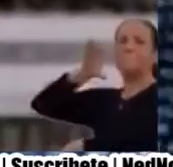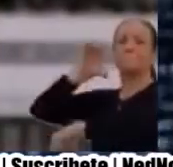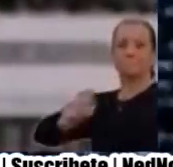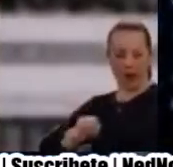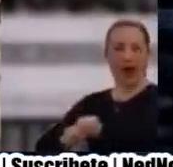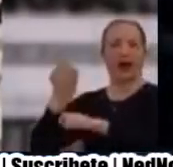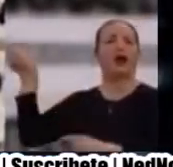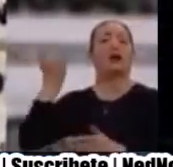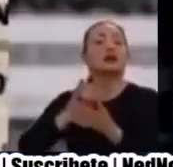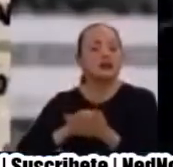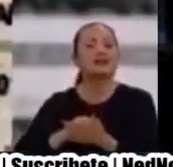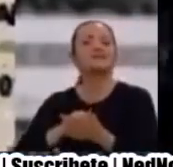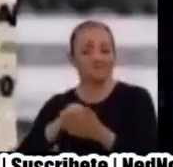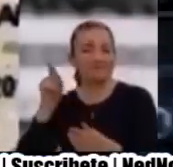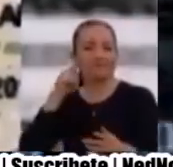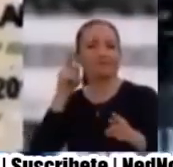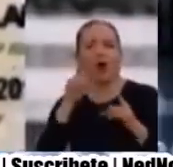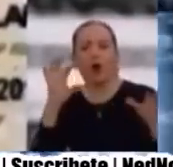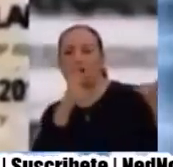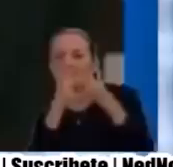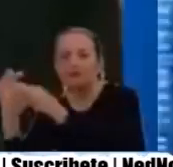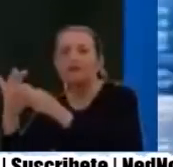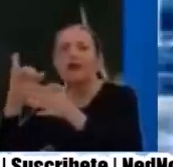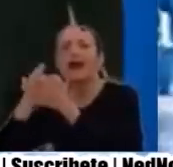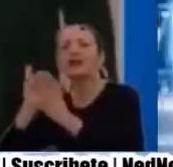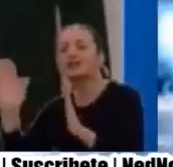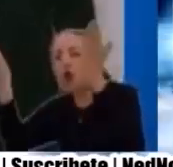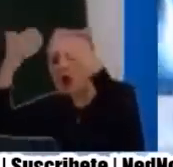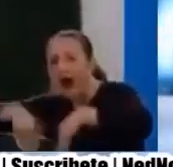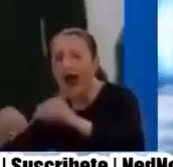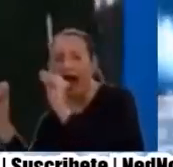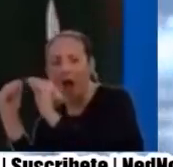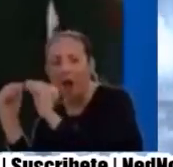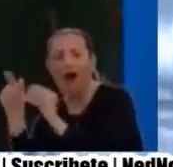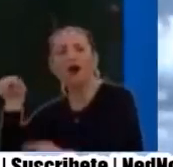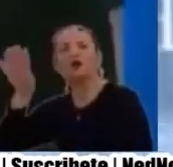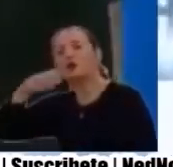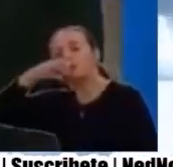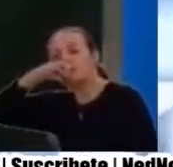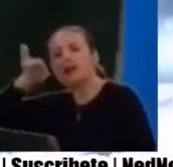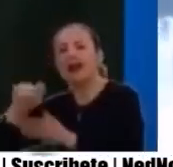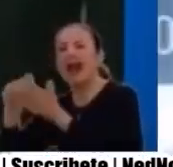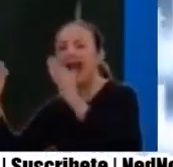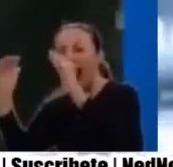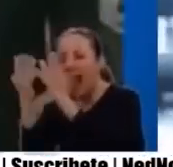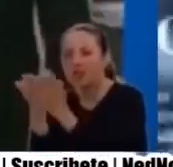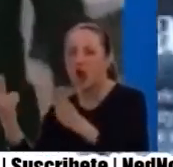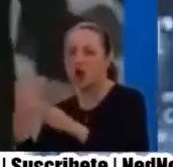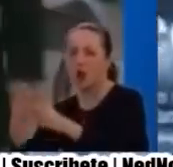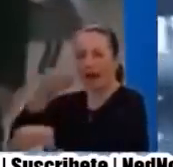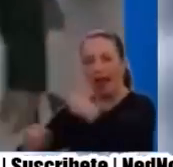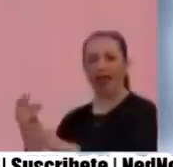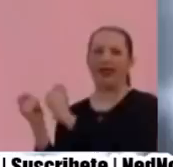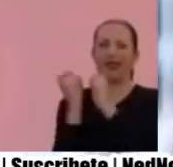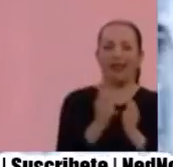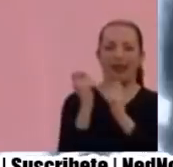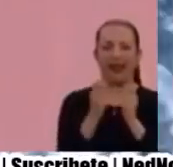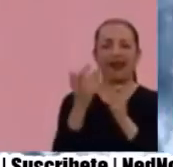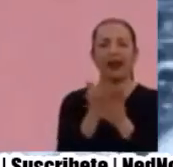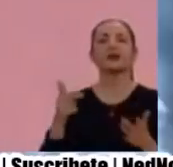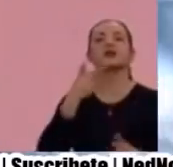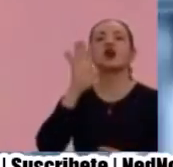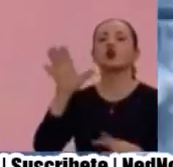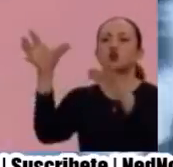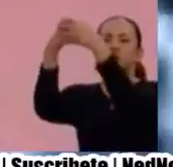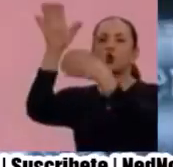en los eeuu se dice que hay dos aviones de ese país listos para sacar de la isla el señalado testaferro de nicolás más quien